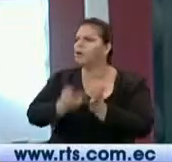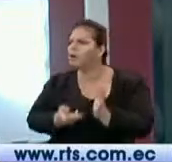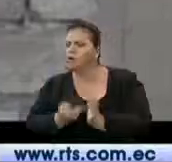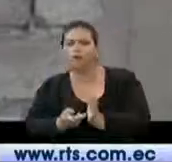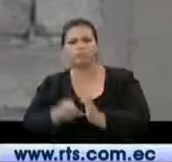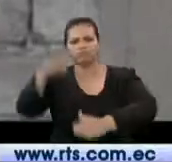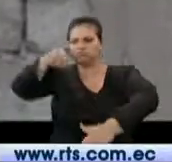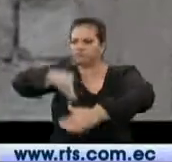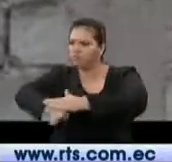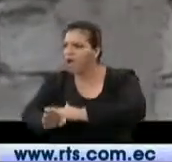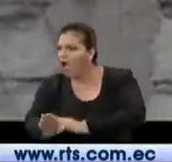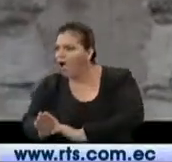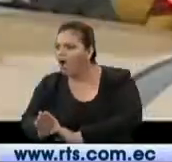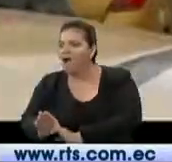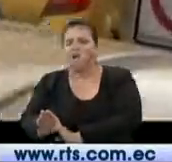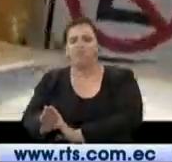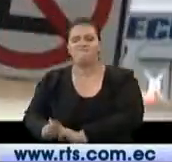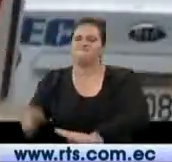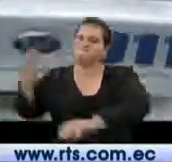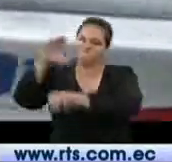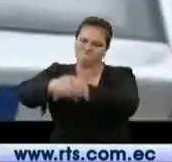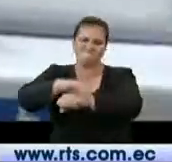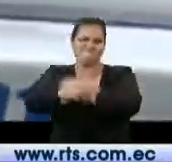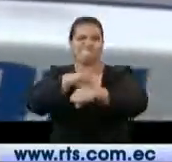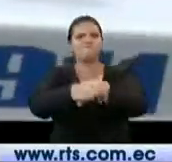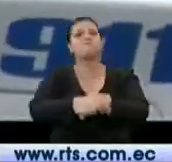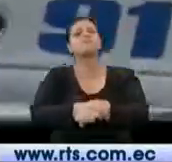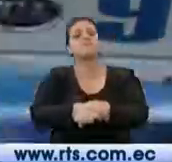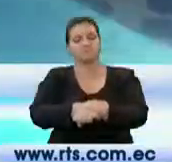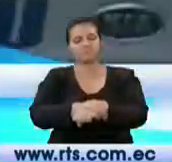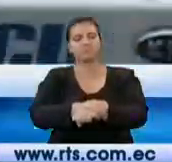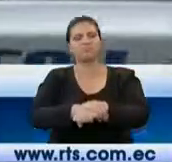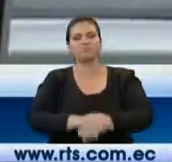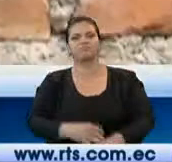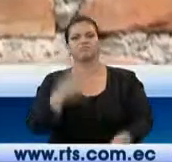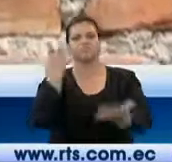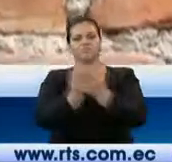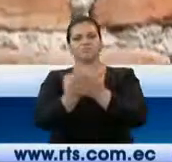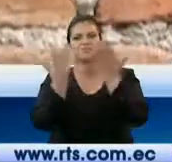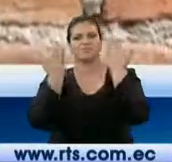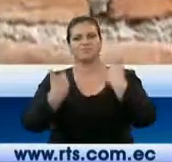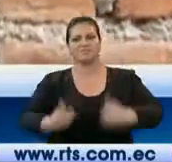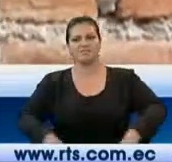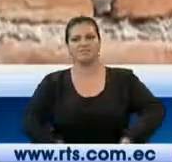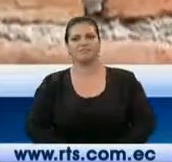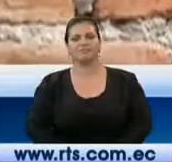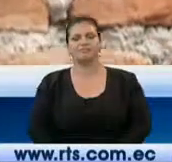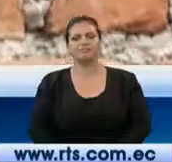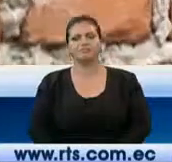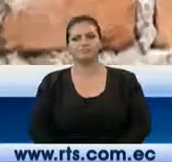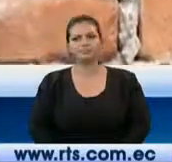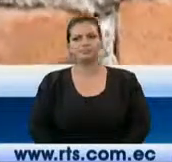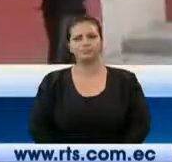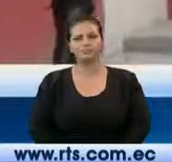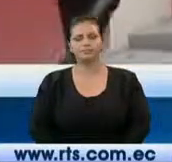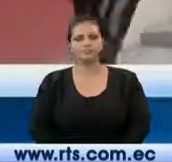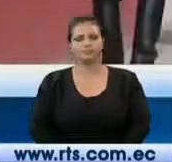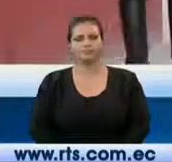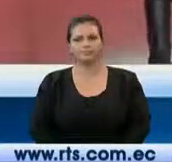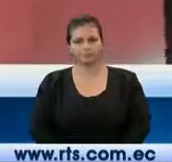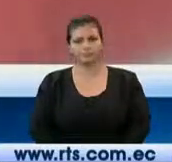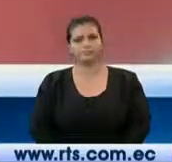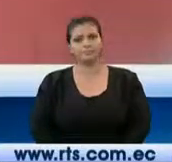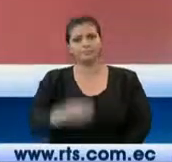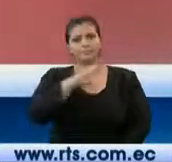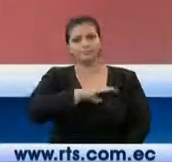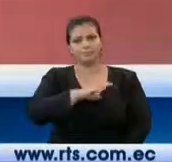La policía logró la captura de tres sujetos quienes ingresaron fuertemente armados hasta esta vivienda ubicada al sur de Riobamba, según la policía,